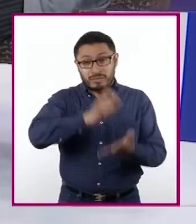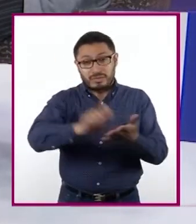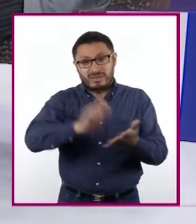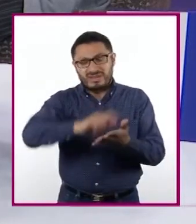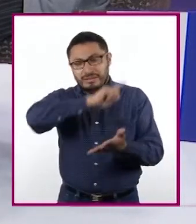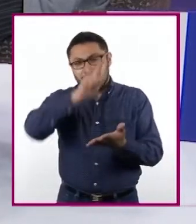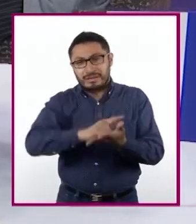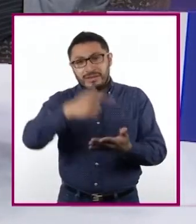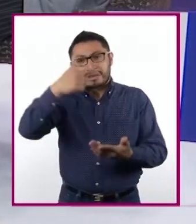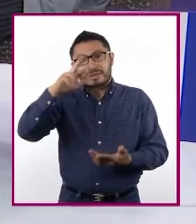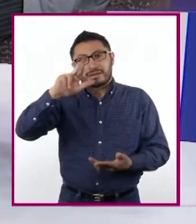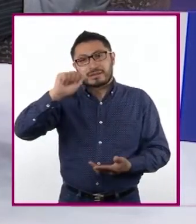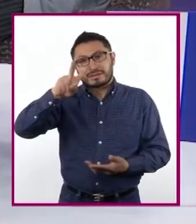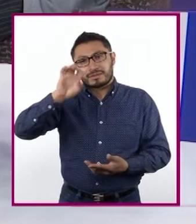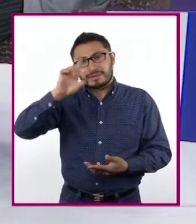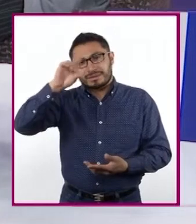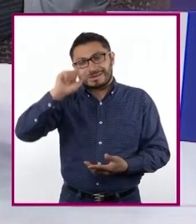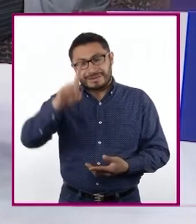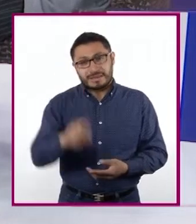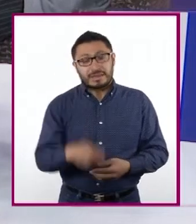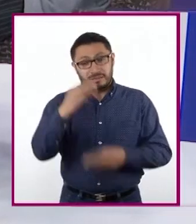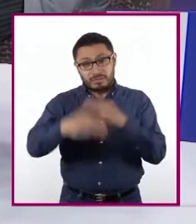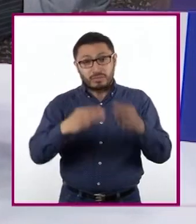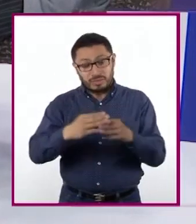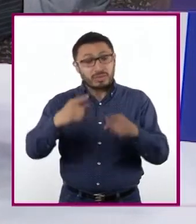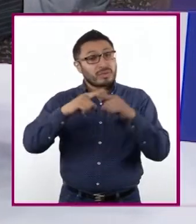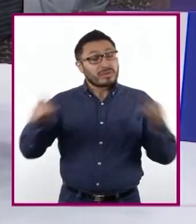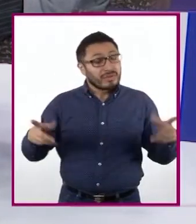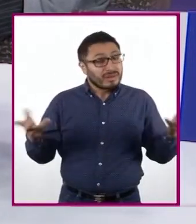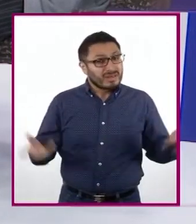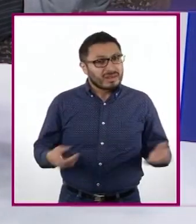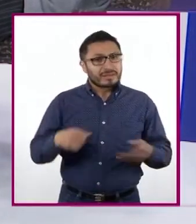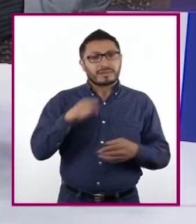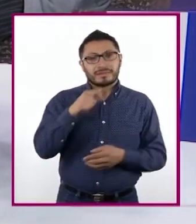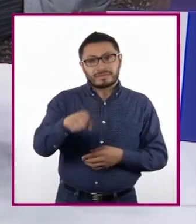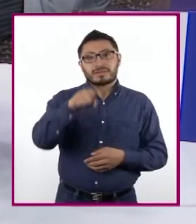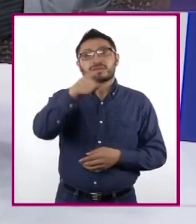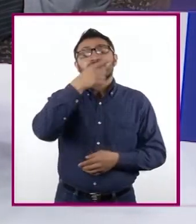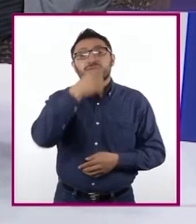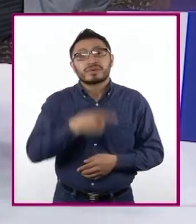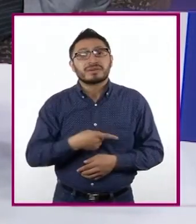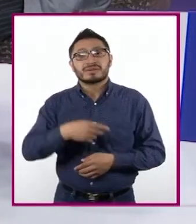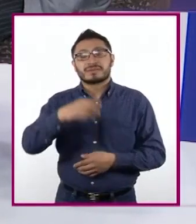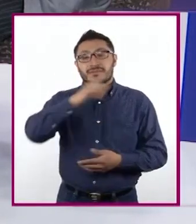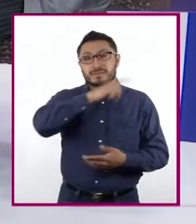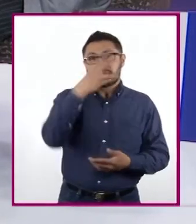otro? Eso es preferible a preguntar, ¿me puedes decir las 3 leyes de Newton?